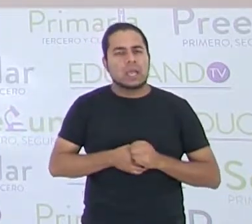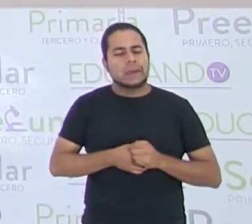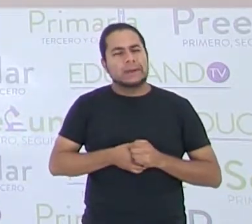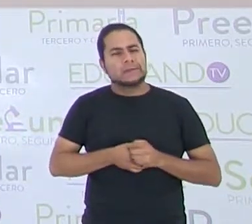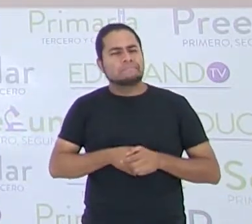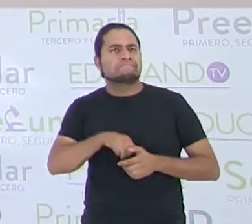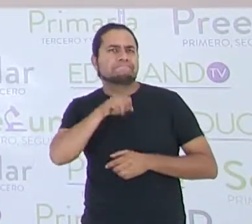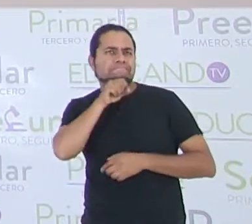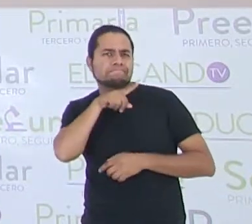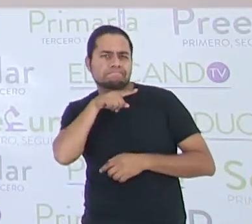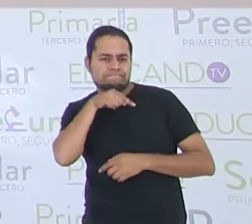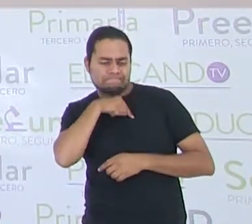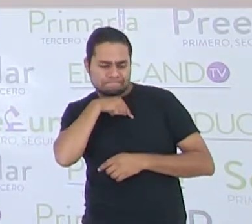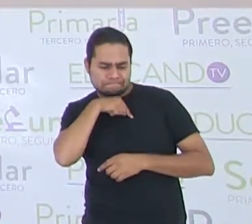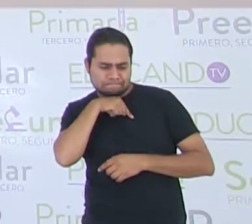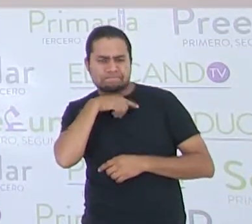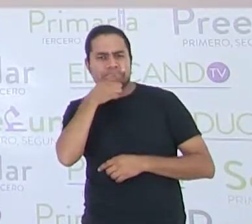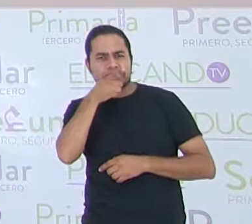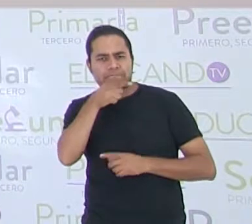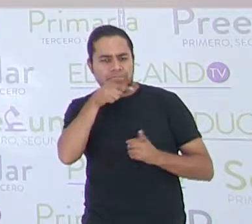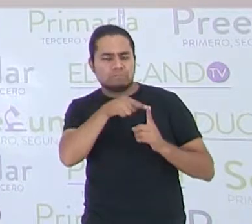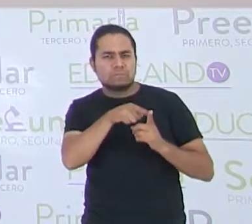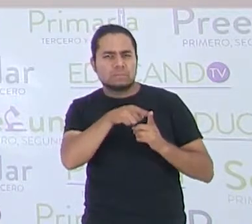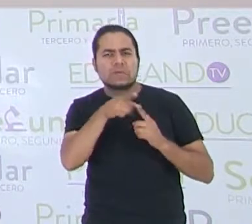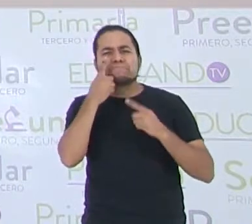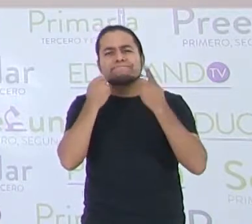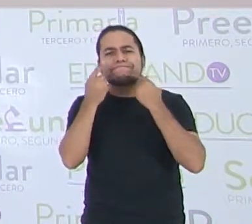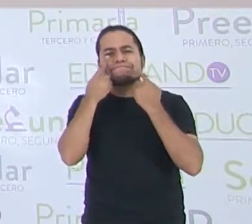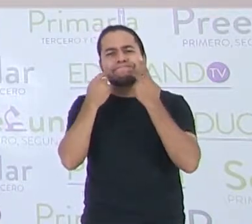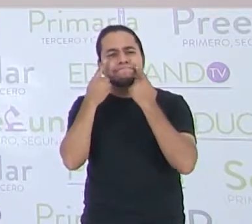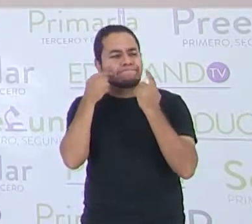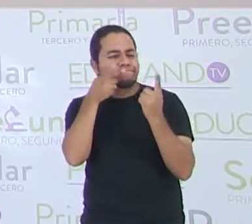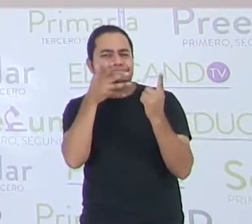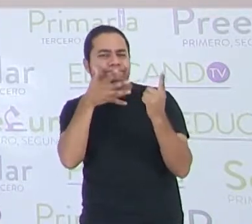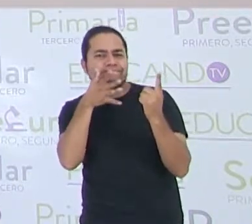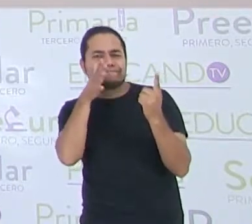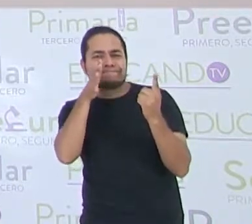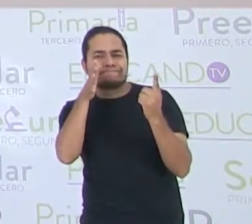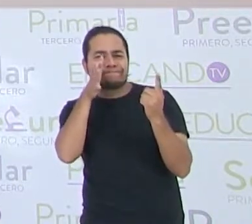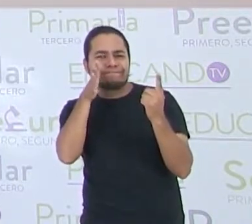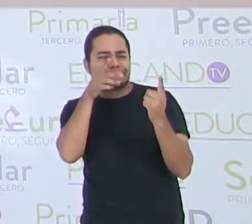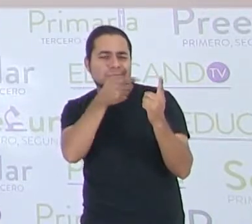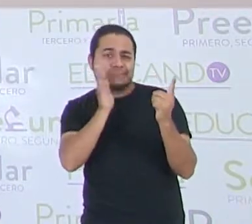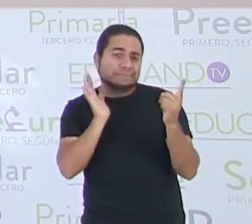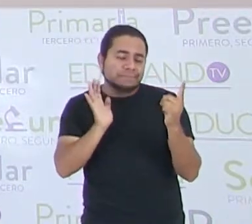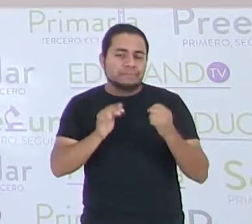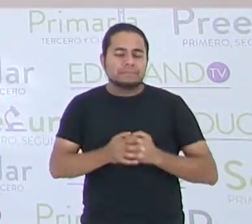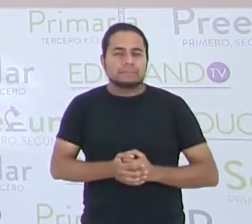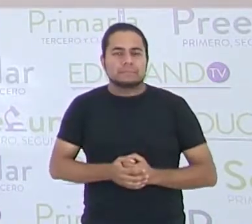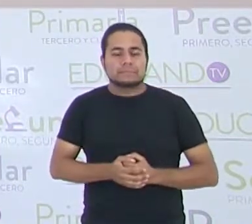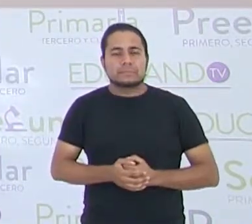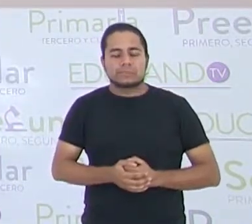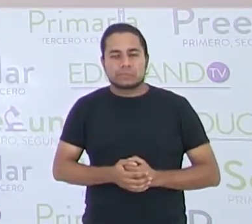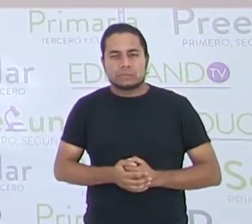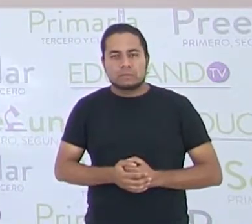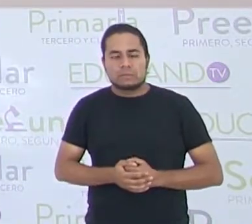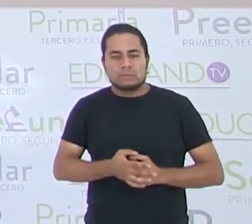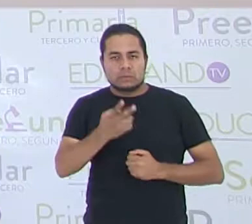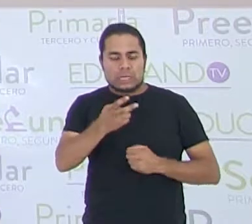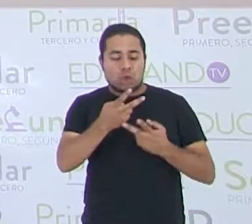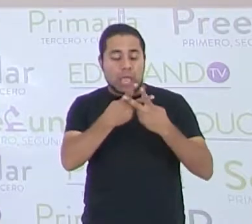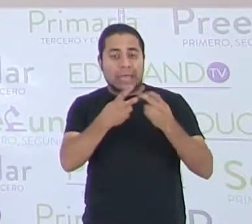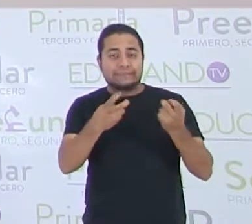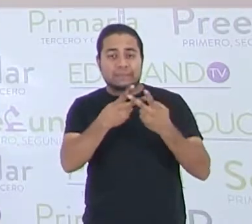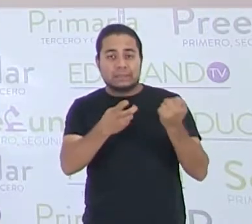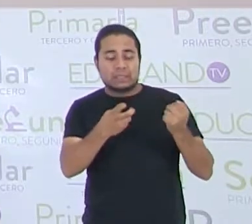podríamos anotar que es llorón. ¿Sí? Bueno, esos son los